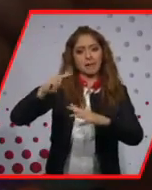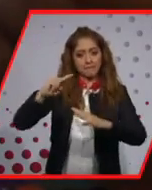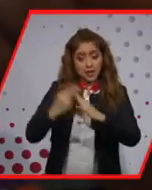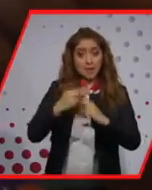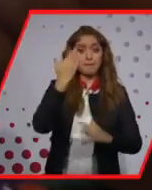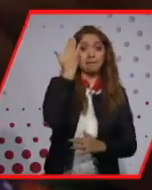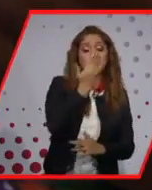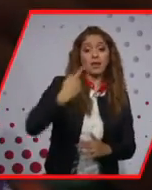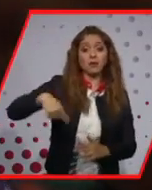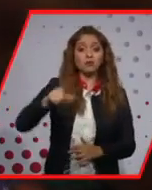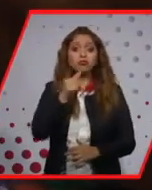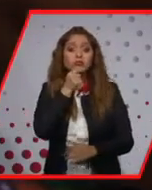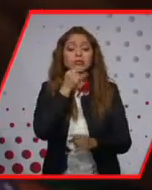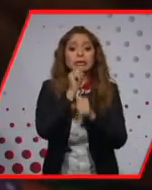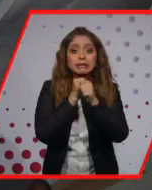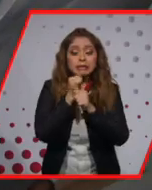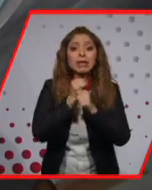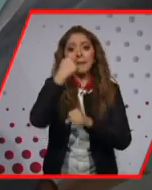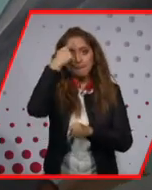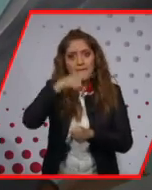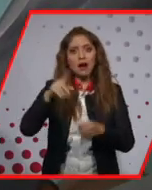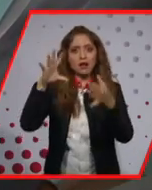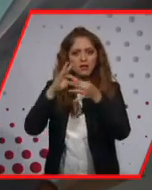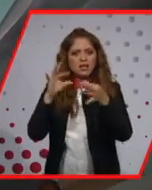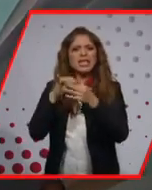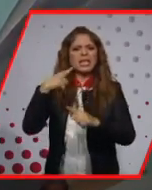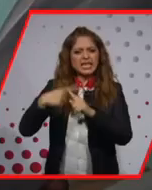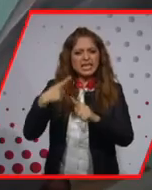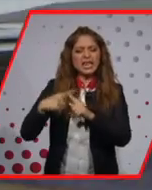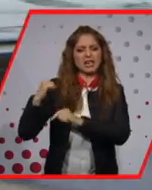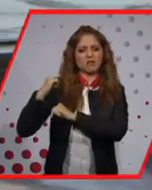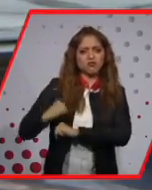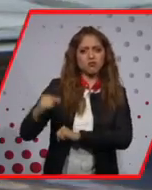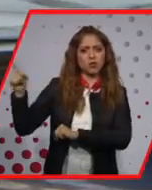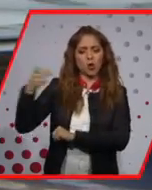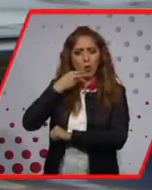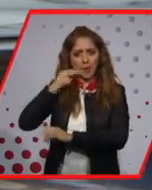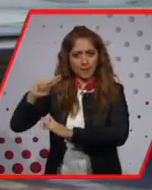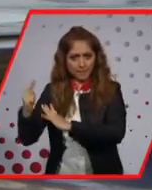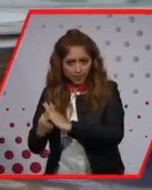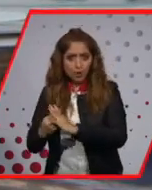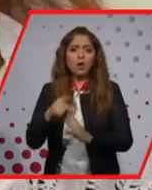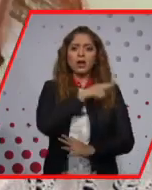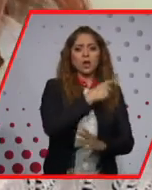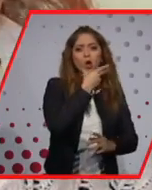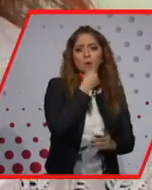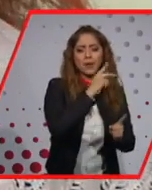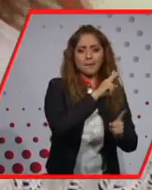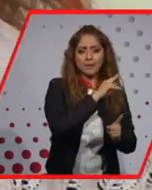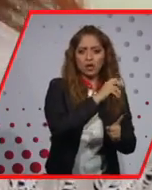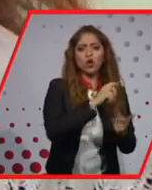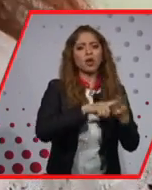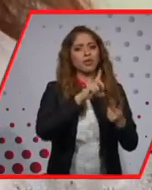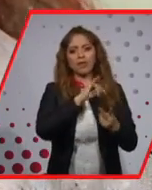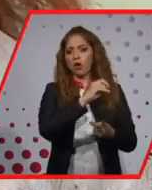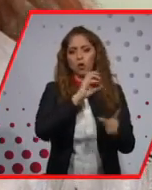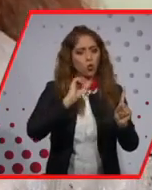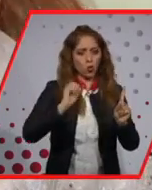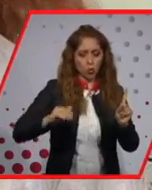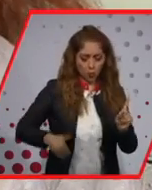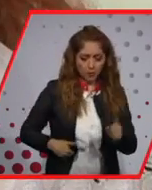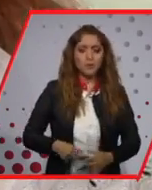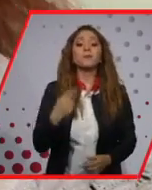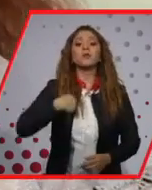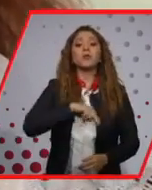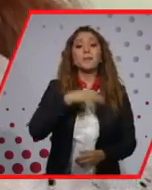las autoridades las escuchen para revelar sus sospechas y poder comprobar la supuesta inocencia de Víctor y Diego. Que nos apoyen, que nos ayuden. Nosotros